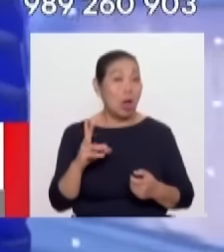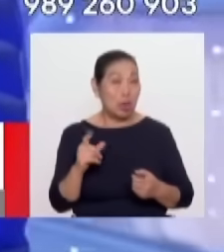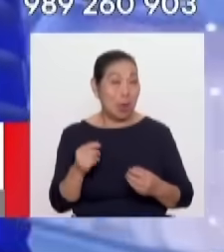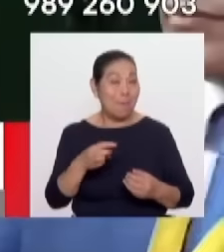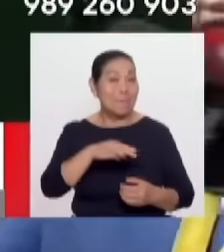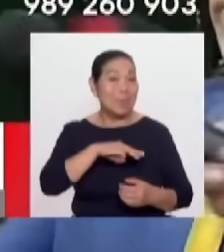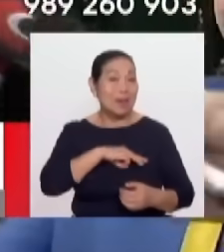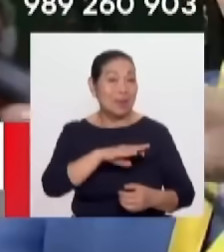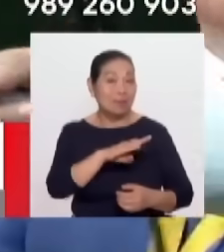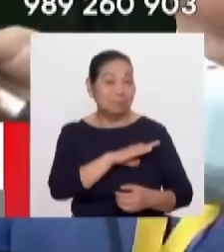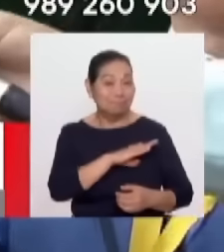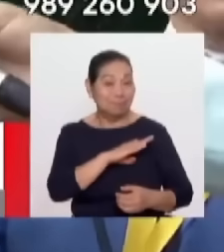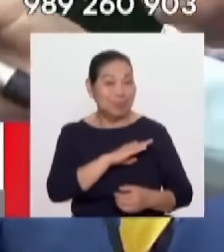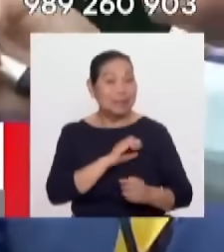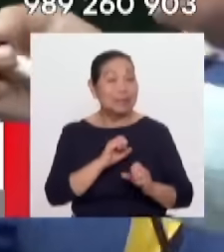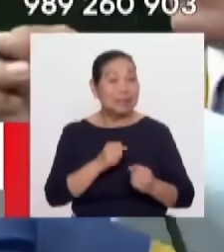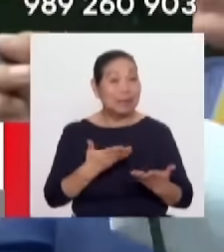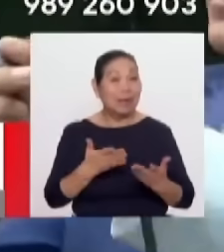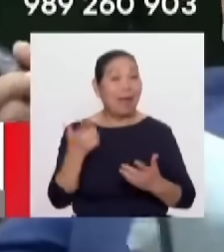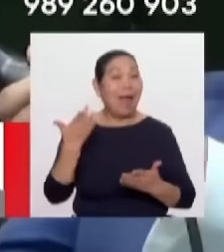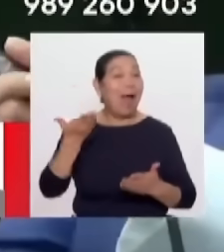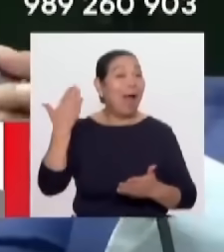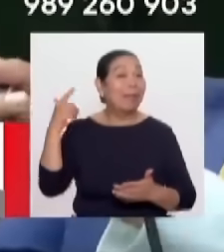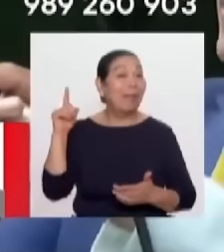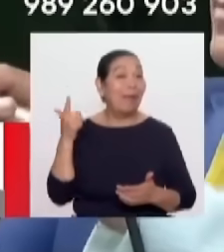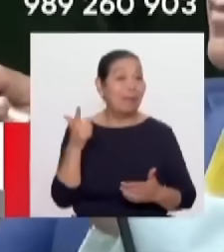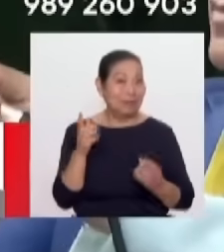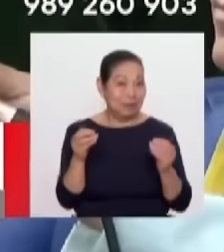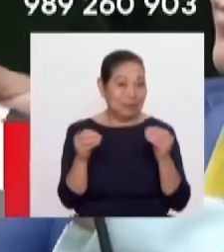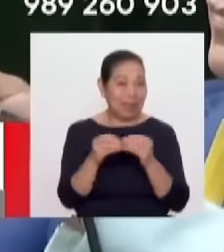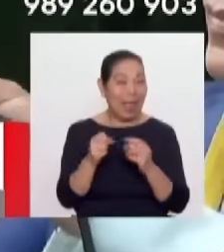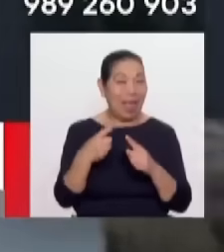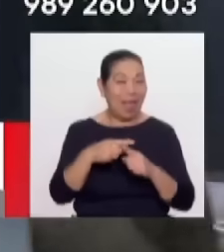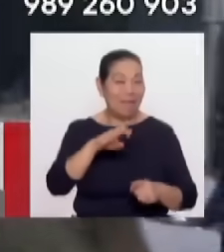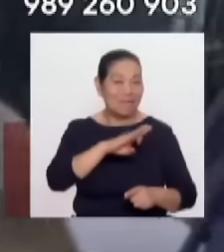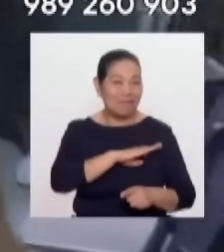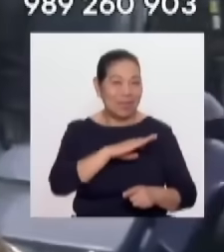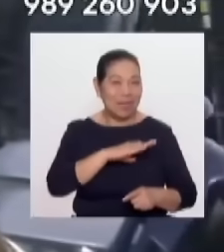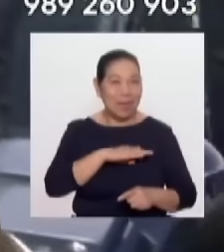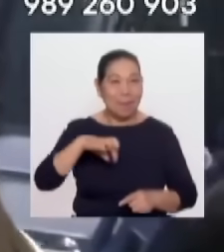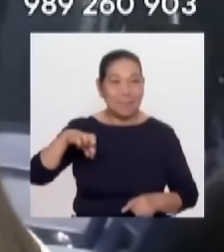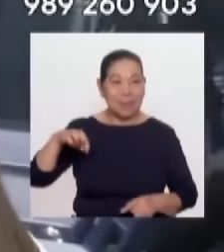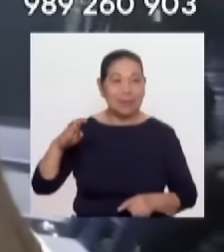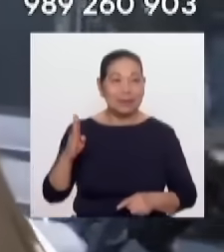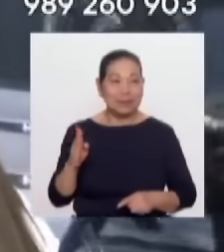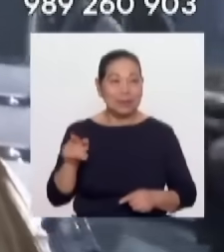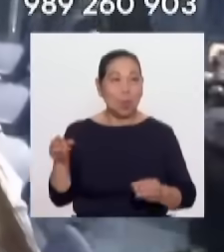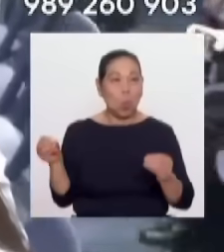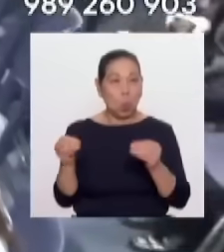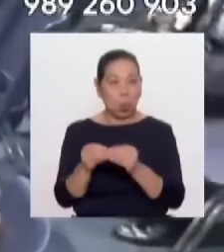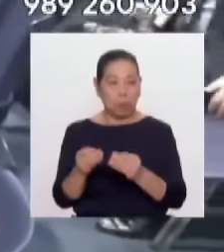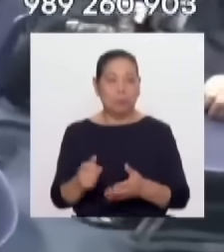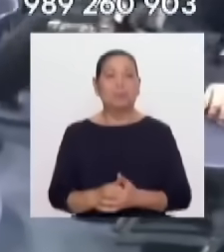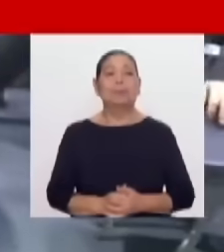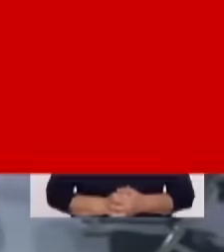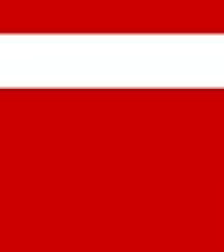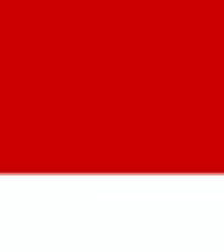en el Ministerio Público que habría liderado la suspendida ex fiscal de la Nación, Patricia Benavides.